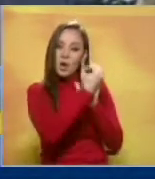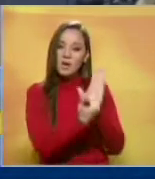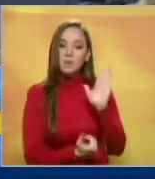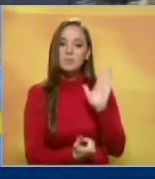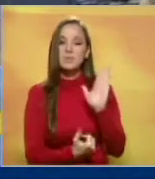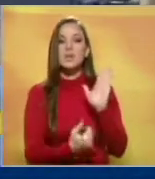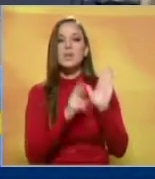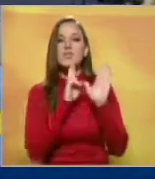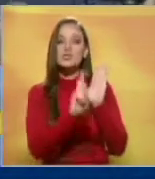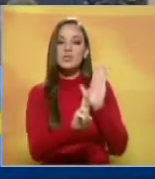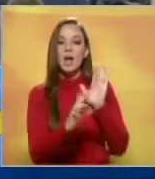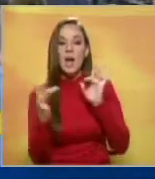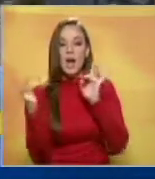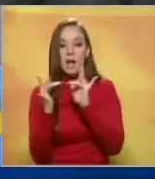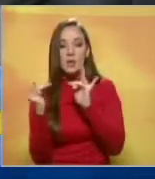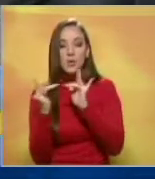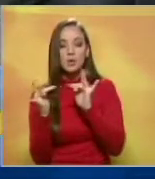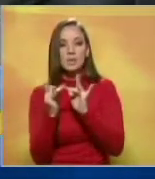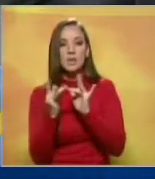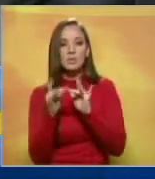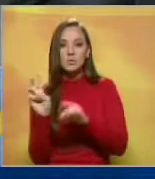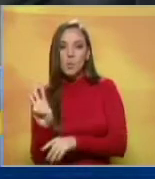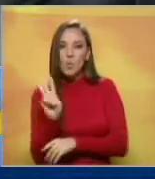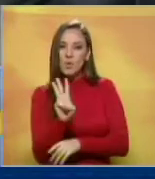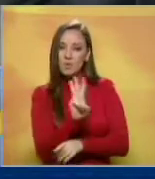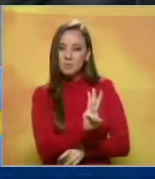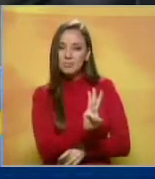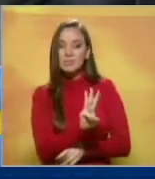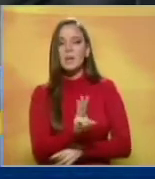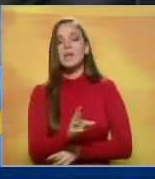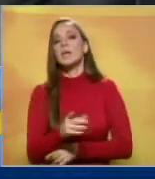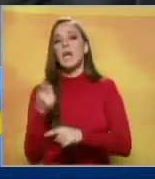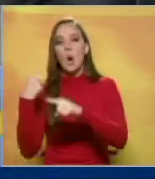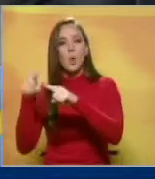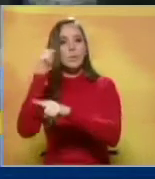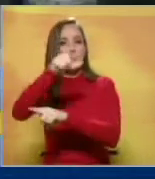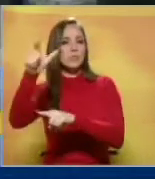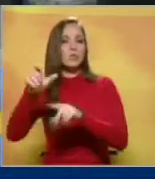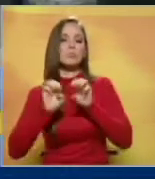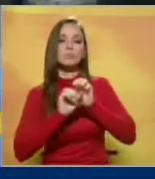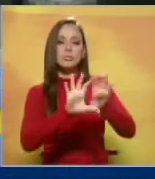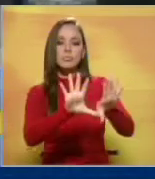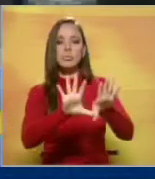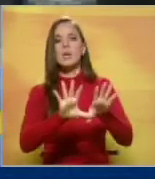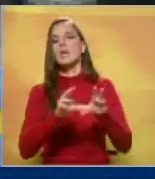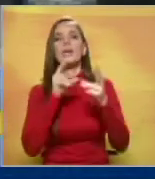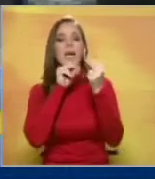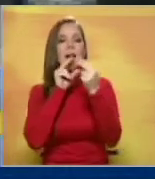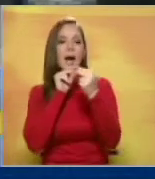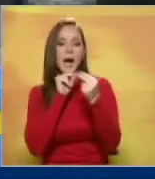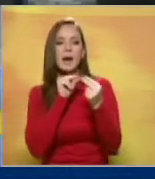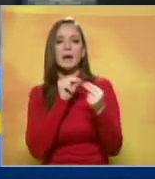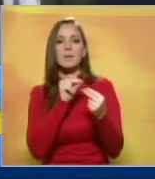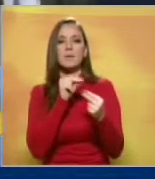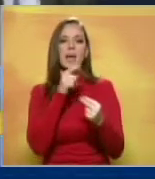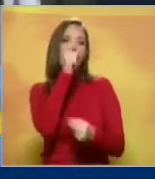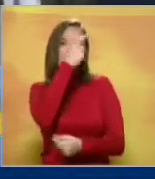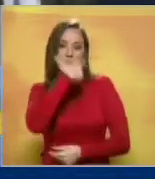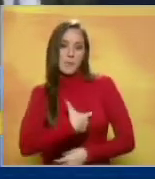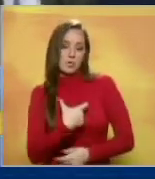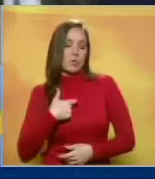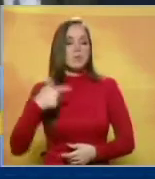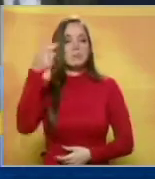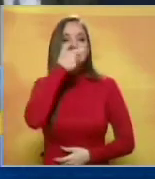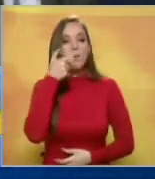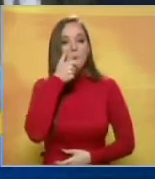los enlaces a páginas web publicadas por terceros que contengan información relativa a la persona solicitante el alto tribunal